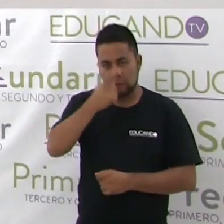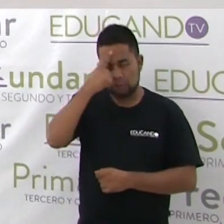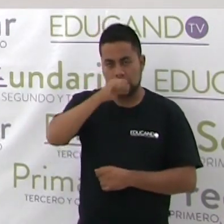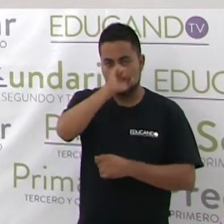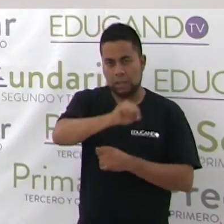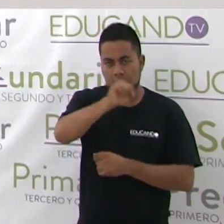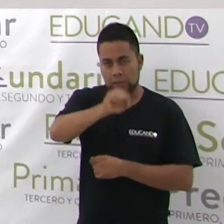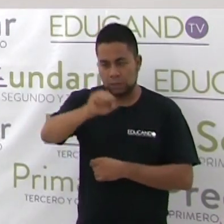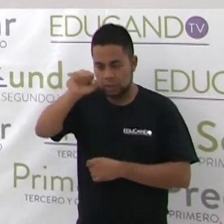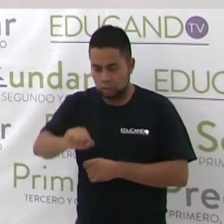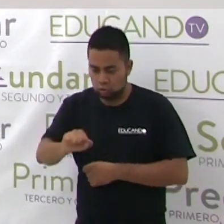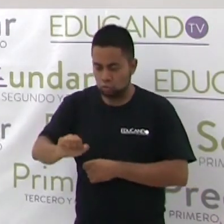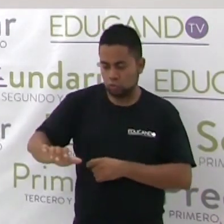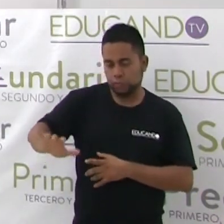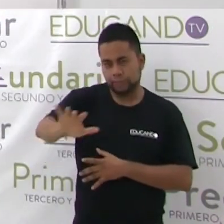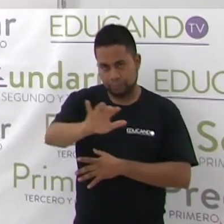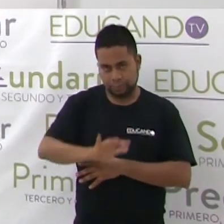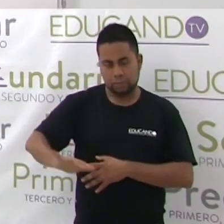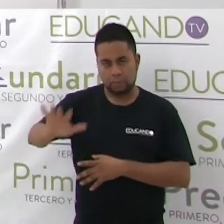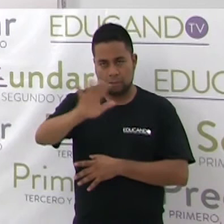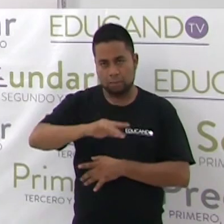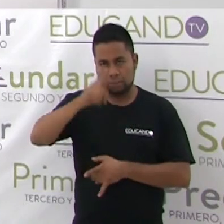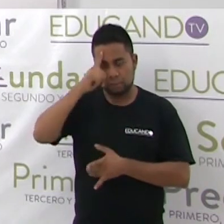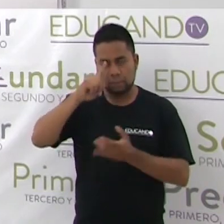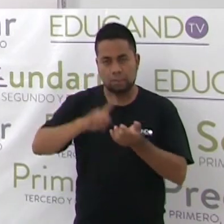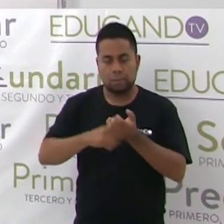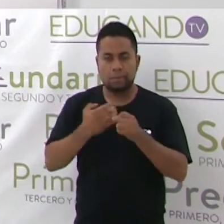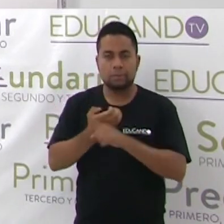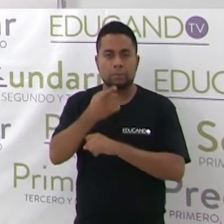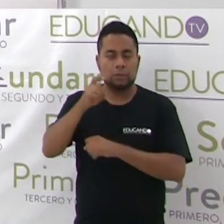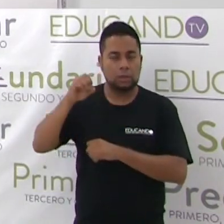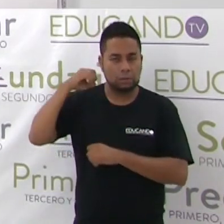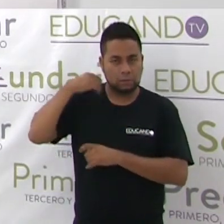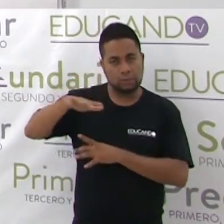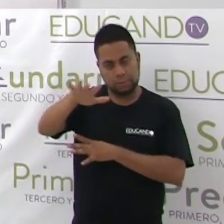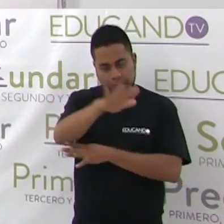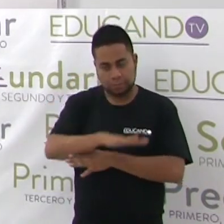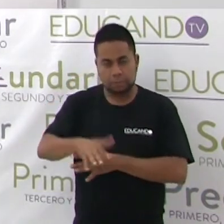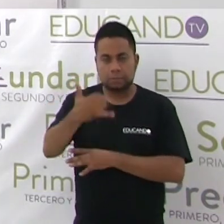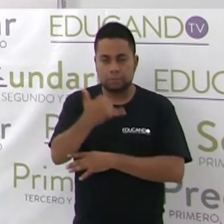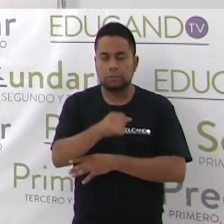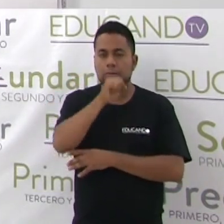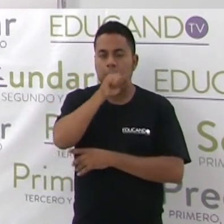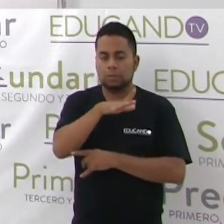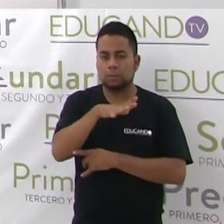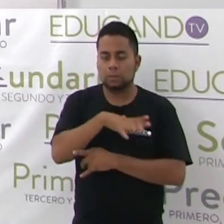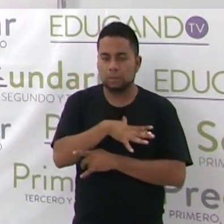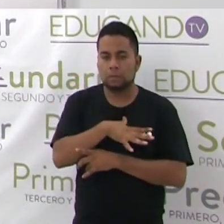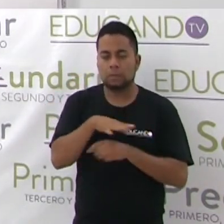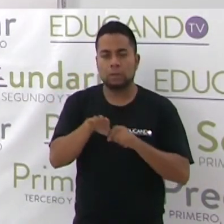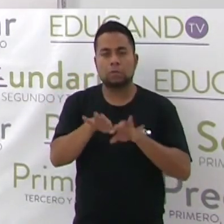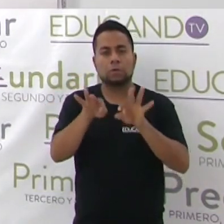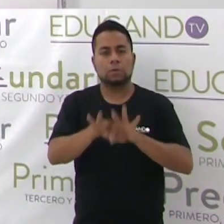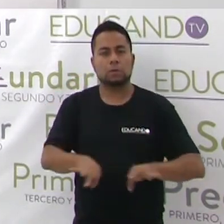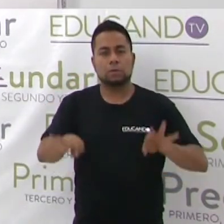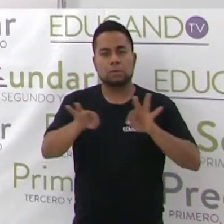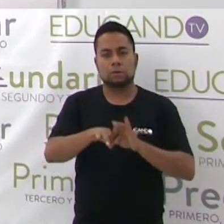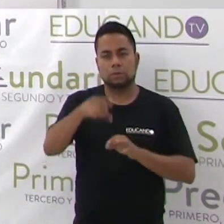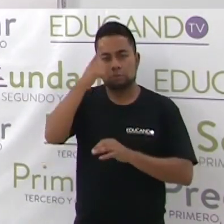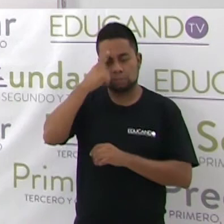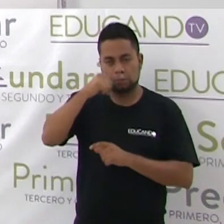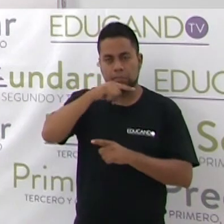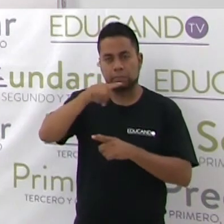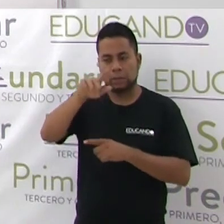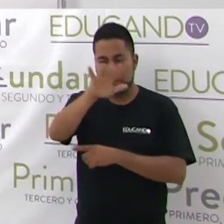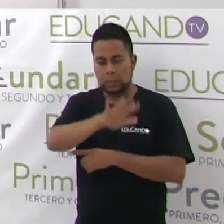Sierra Sur de nuestro estado y también tiene fuerte relevancia en la zona